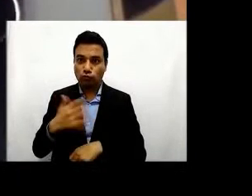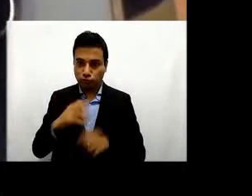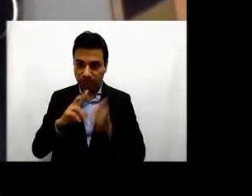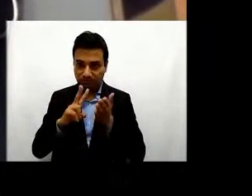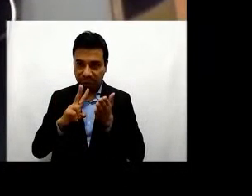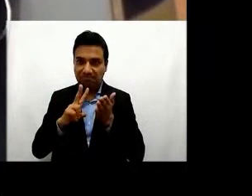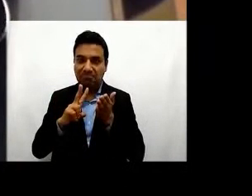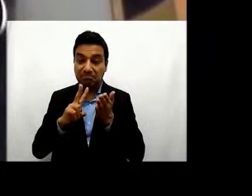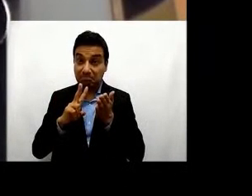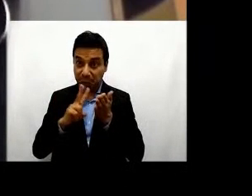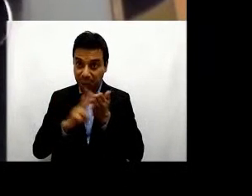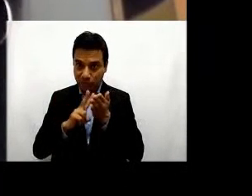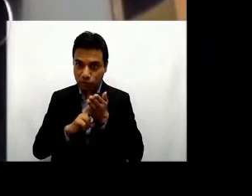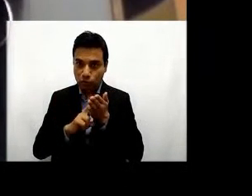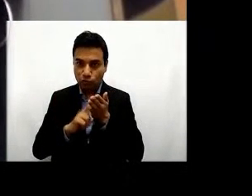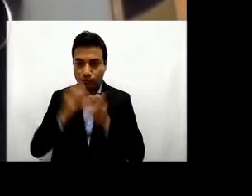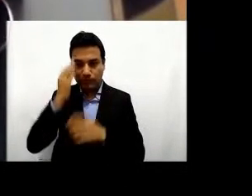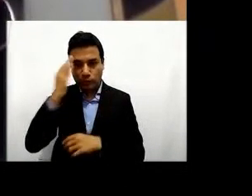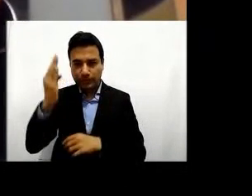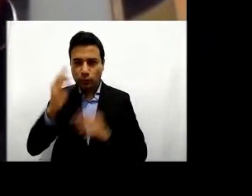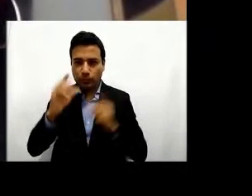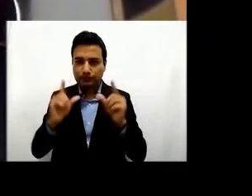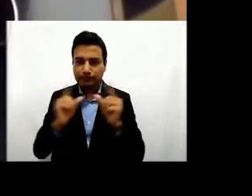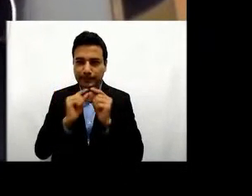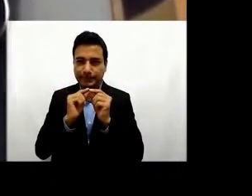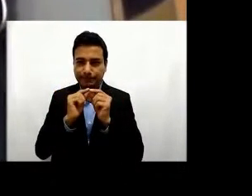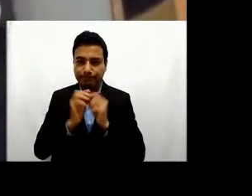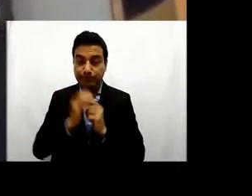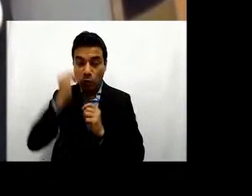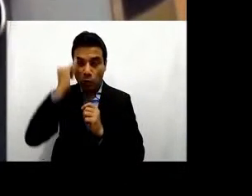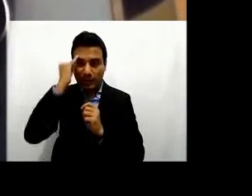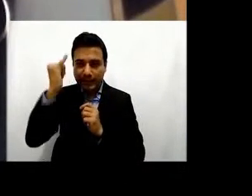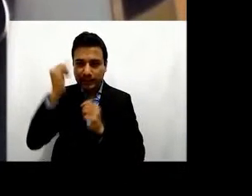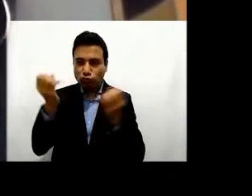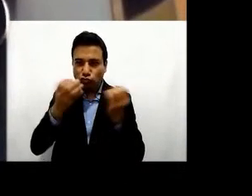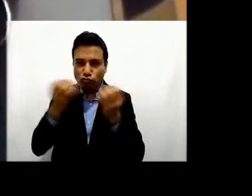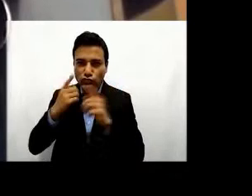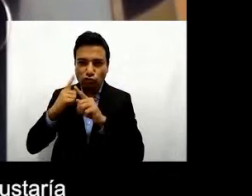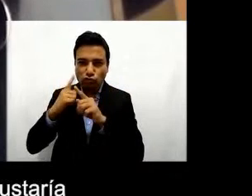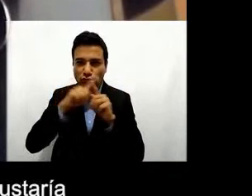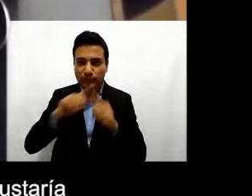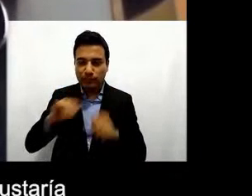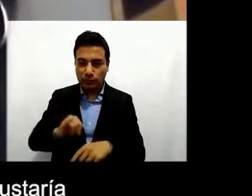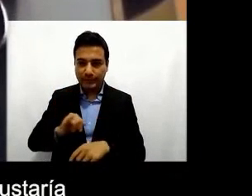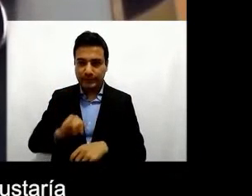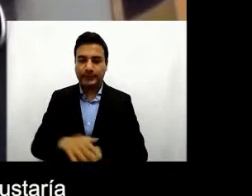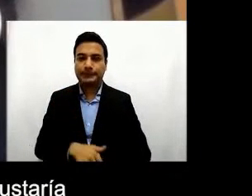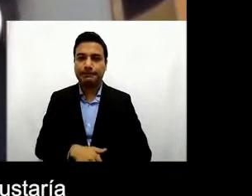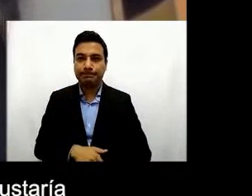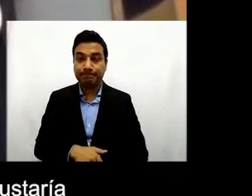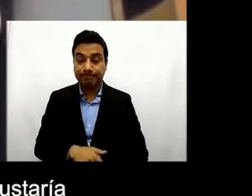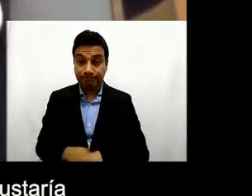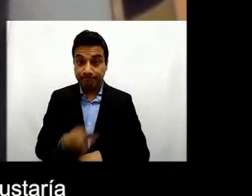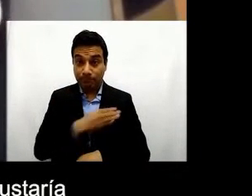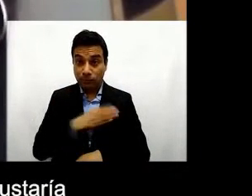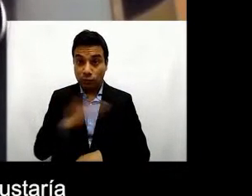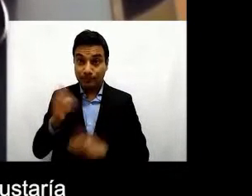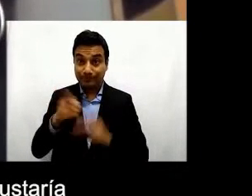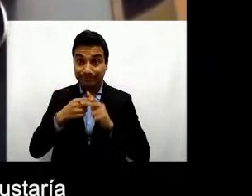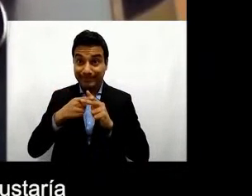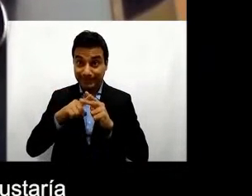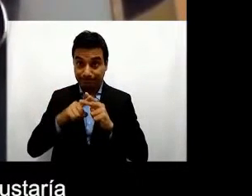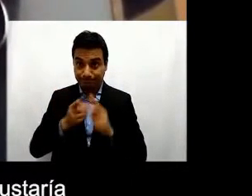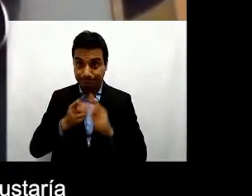muy corto que buscamos realmente generar muchas ideas interesantes. Entonces, bueno, voy a empezar la primera.